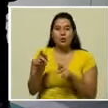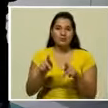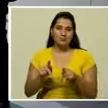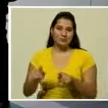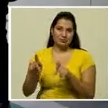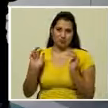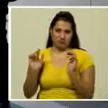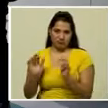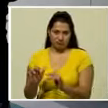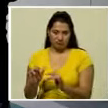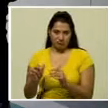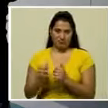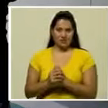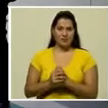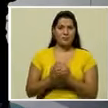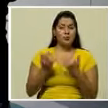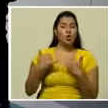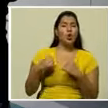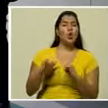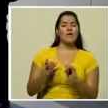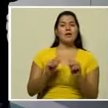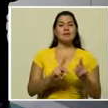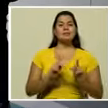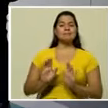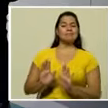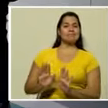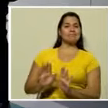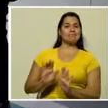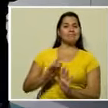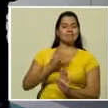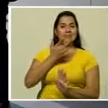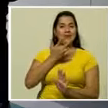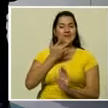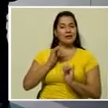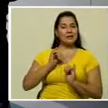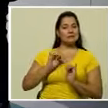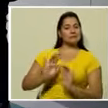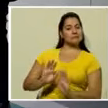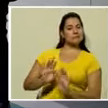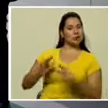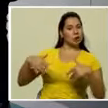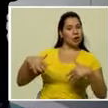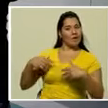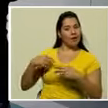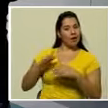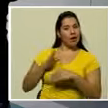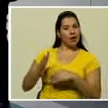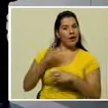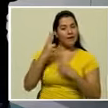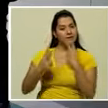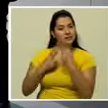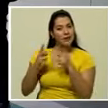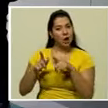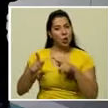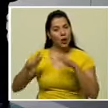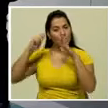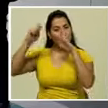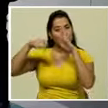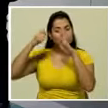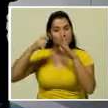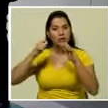mucha mesura por parte del pueblo. Creo que es un detalle bastante importante. No es